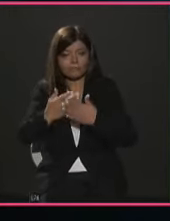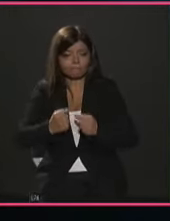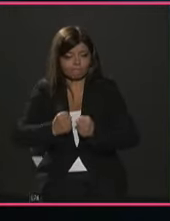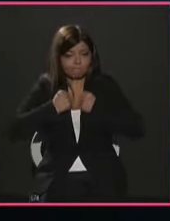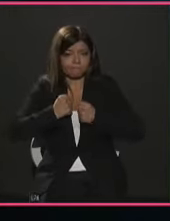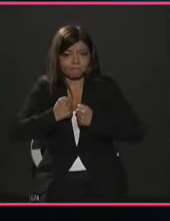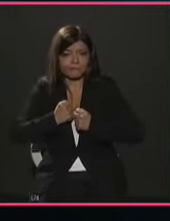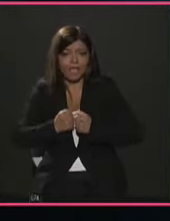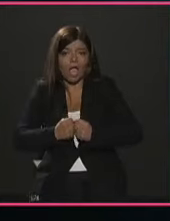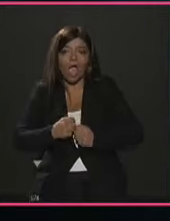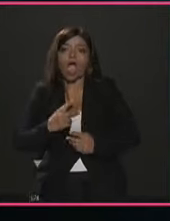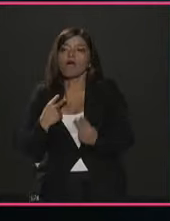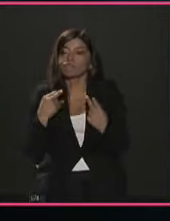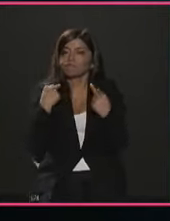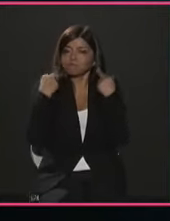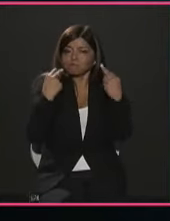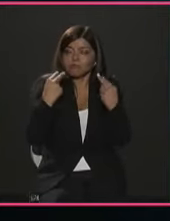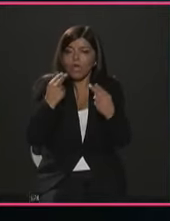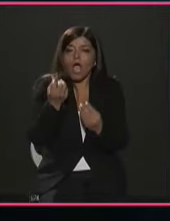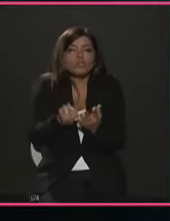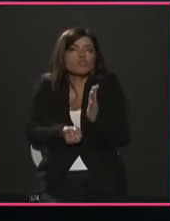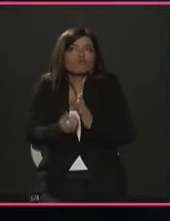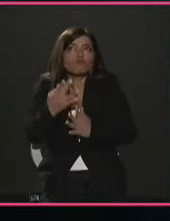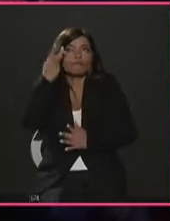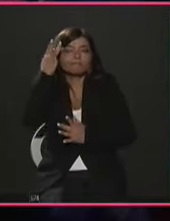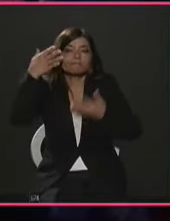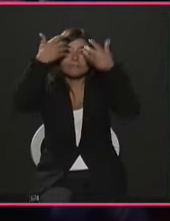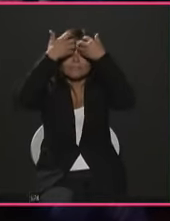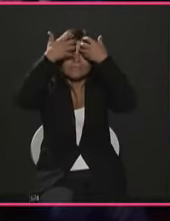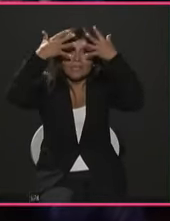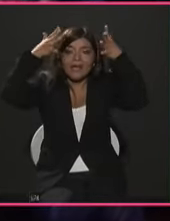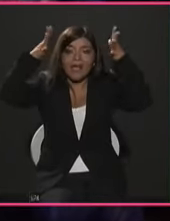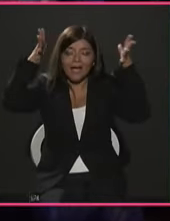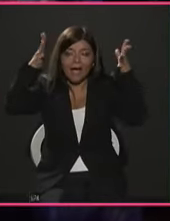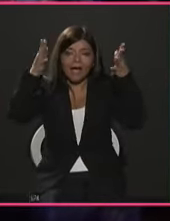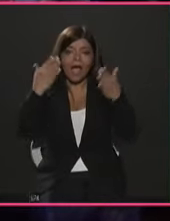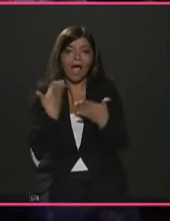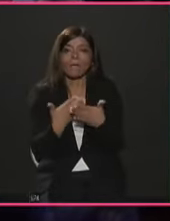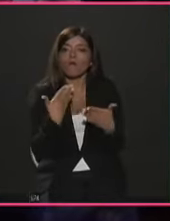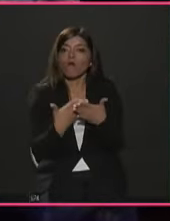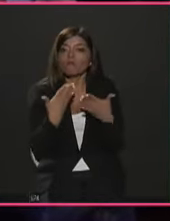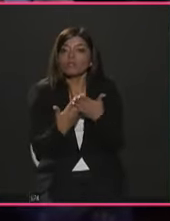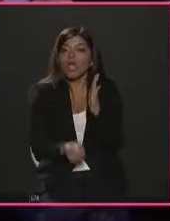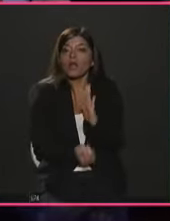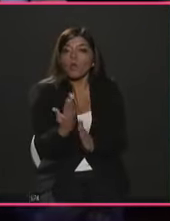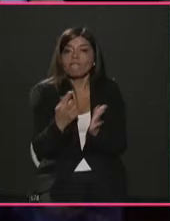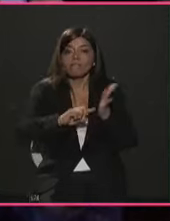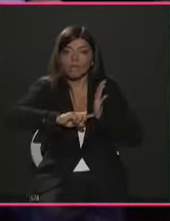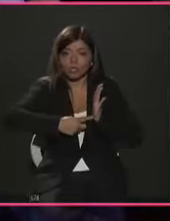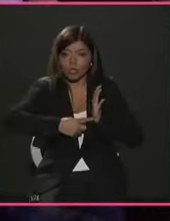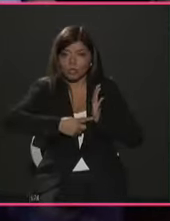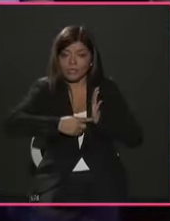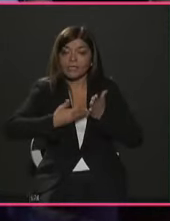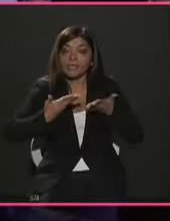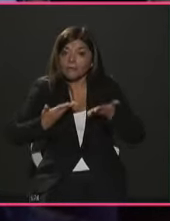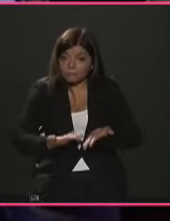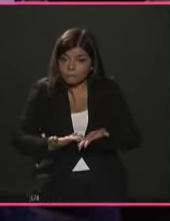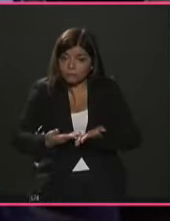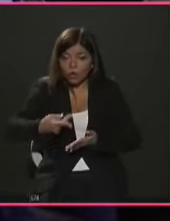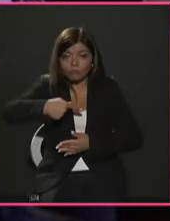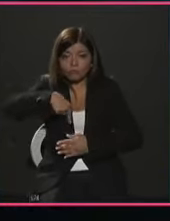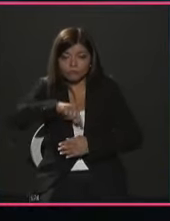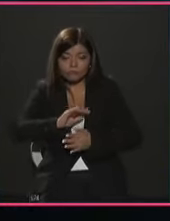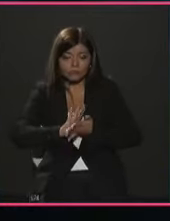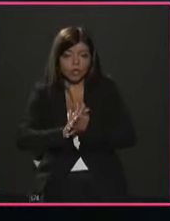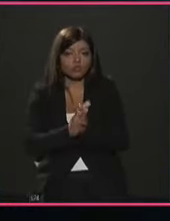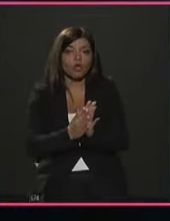decisión con coraje con Innovación con la mente abierta para poder aprovechar estas nuevas tecnologías es que como ocurre con